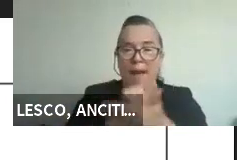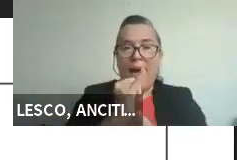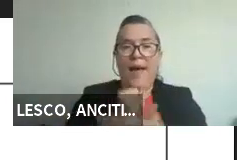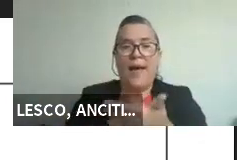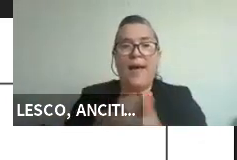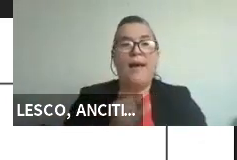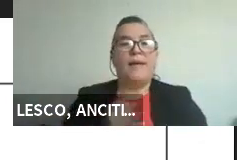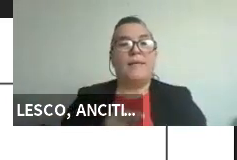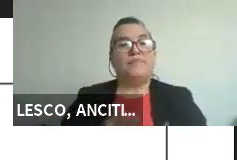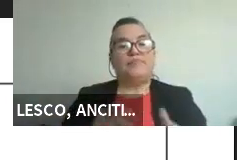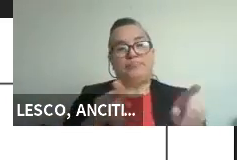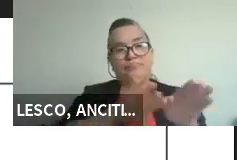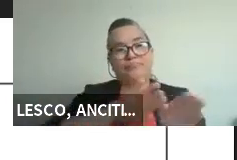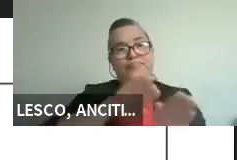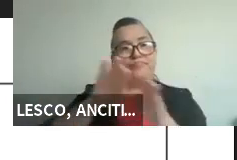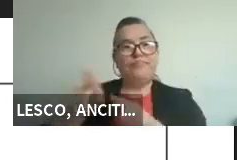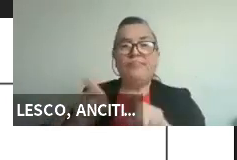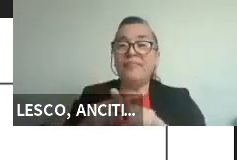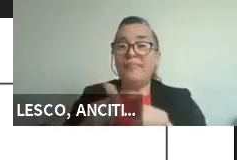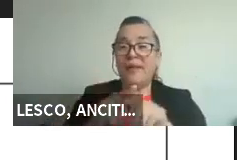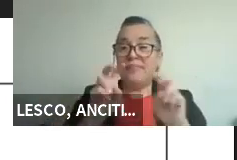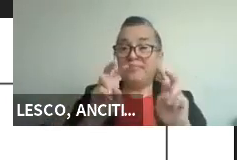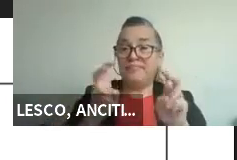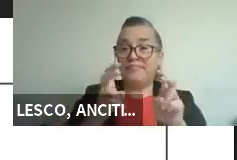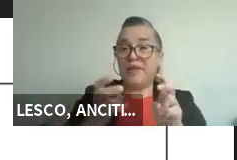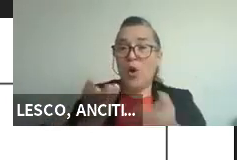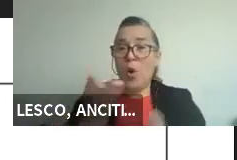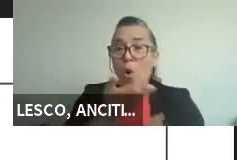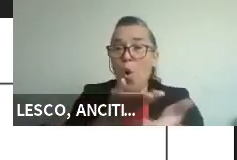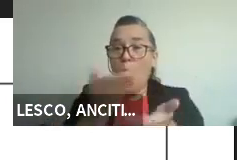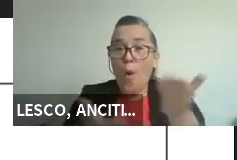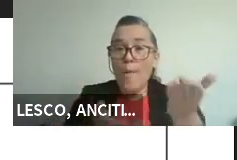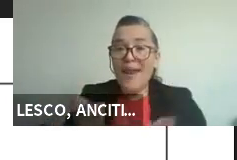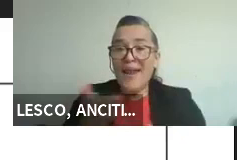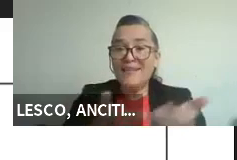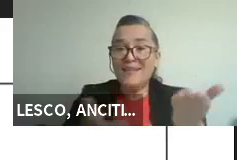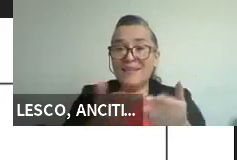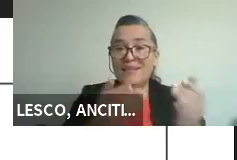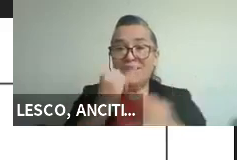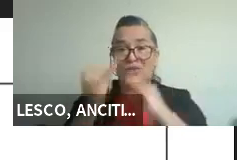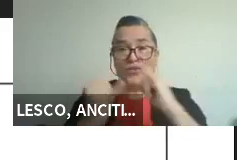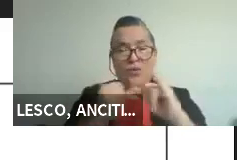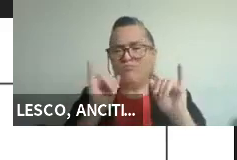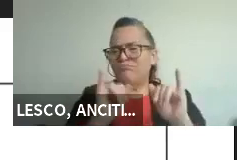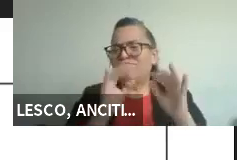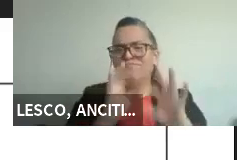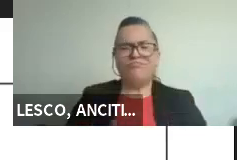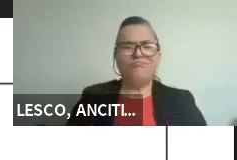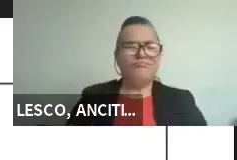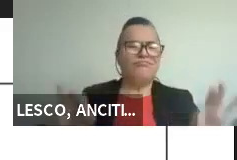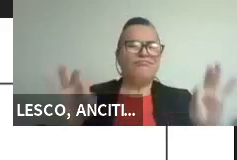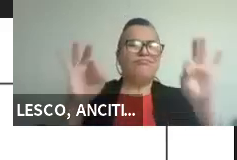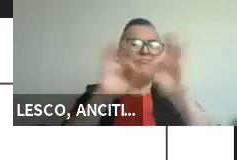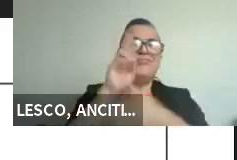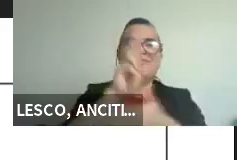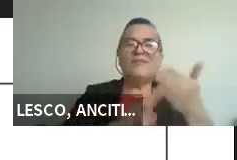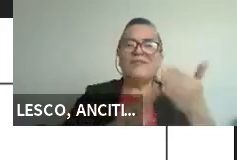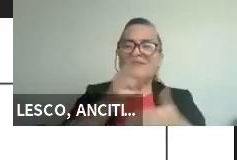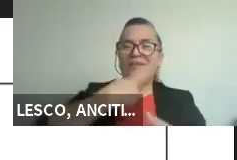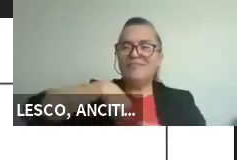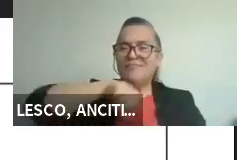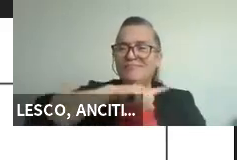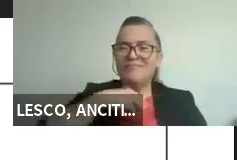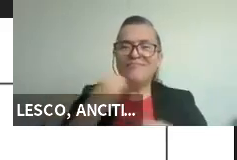luego por supuesto está el tema de la cooperación internacional que es fundamental las universidades hoy día formamos parte